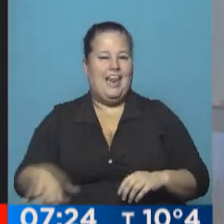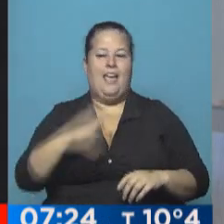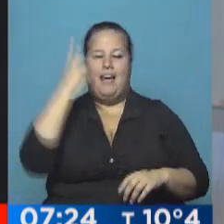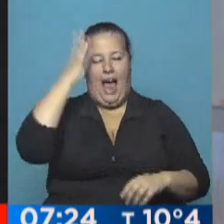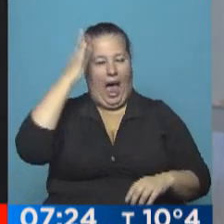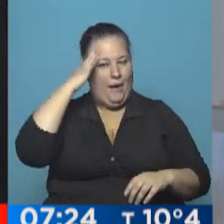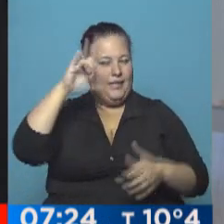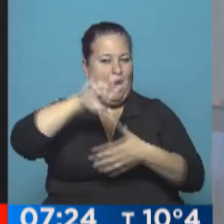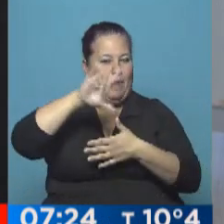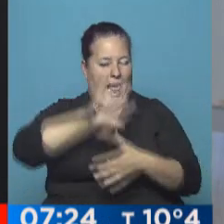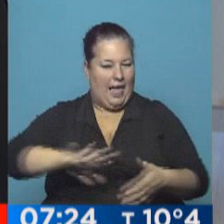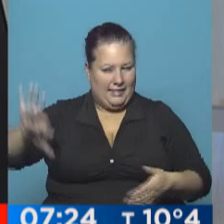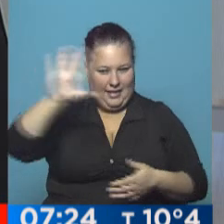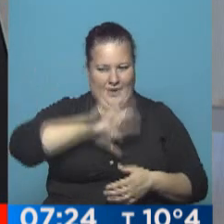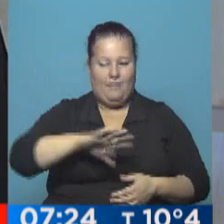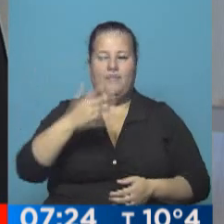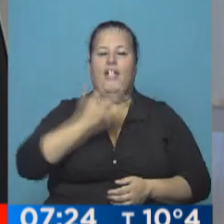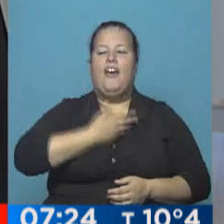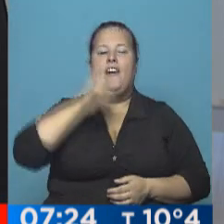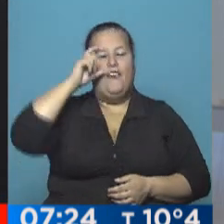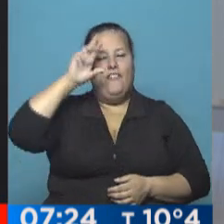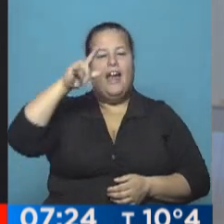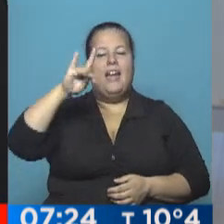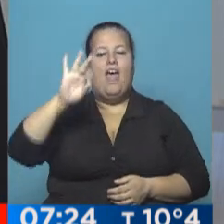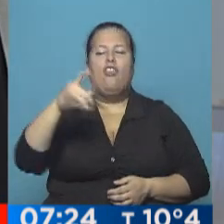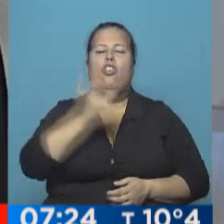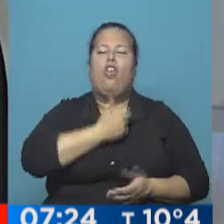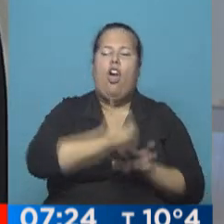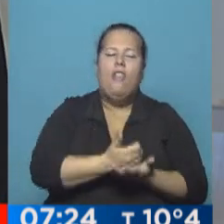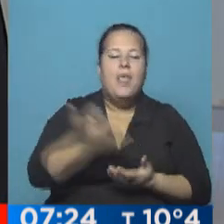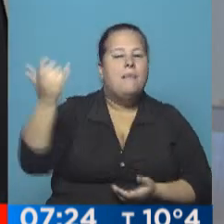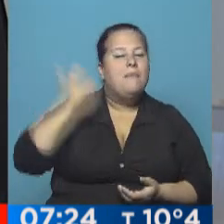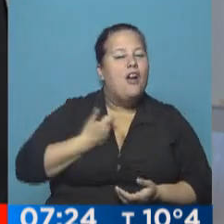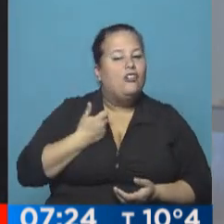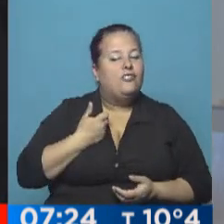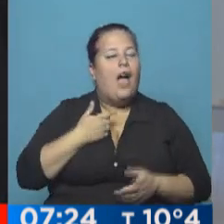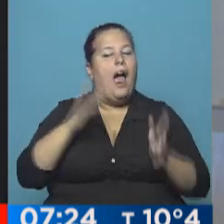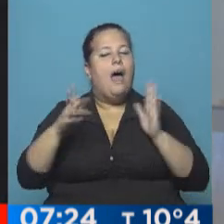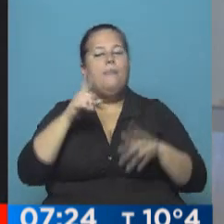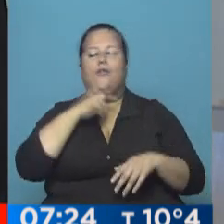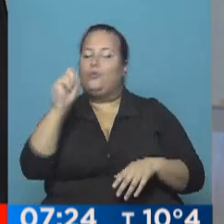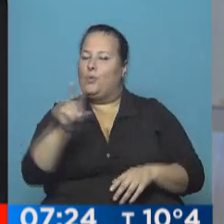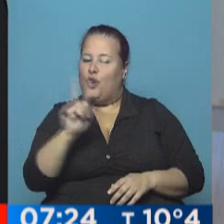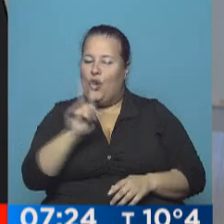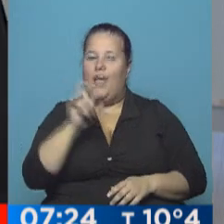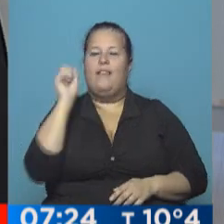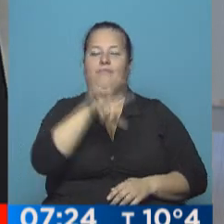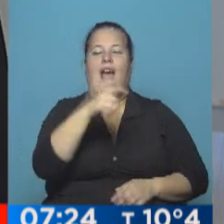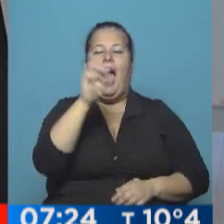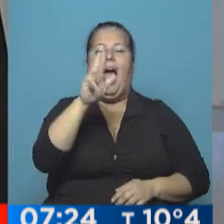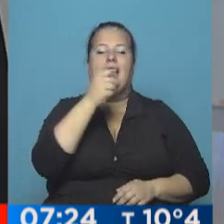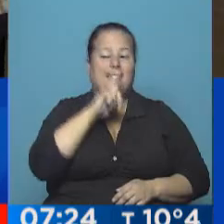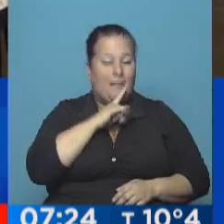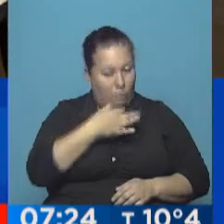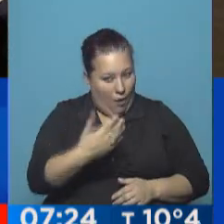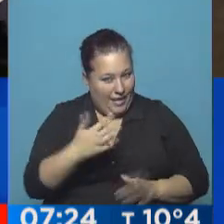pionera en América Latina Fernando Alonso dónde estás Me dijeron que hay un boarding pass pero no es tuyo es del arsat